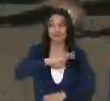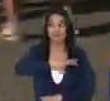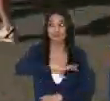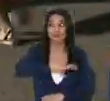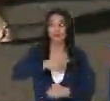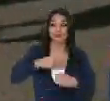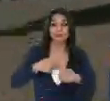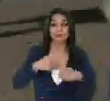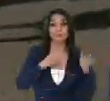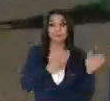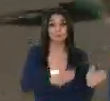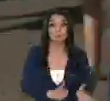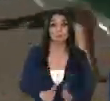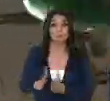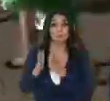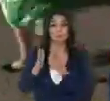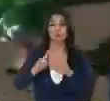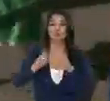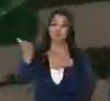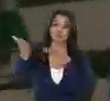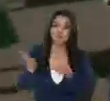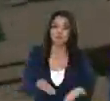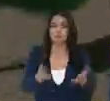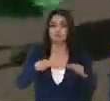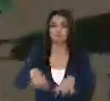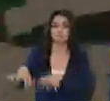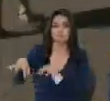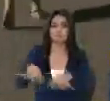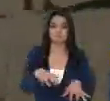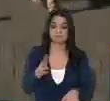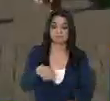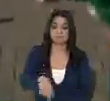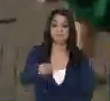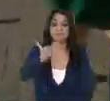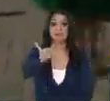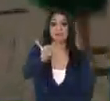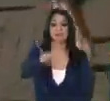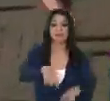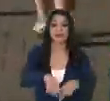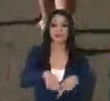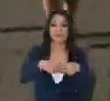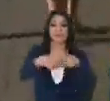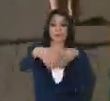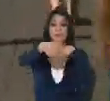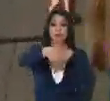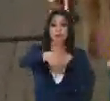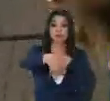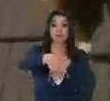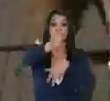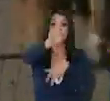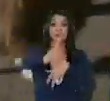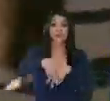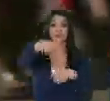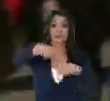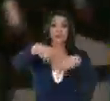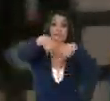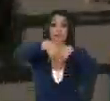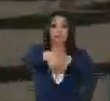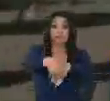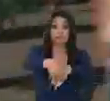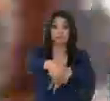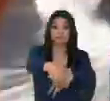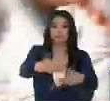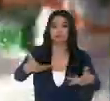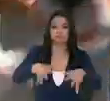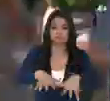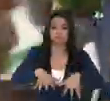ha preparado un sinnúmero de eventos que arrancarán este sábado con un gran desfile en el sur de la ciudad. Precisamente en la